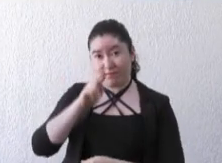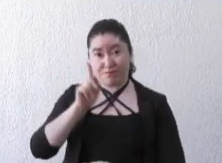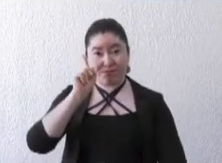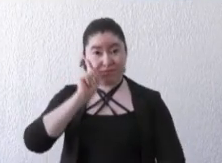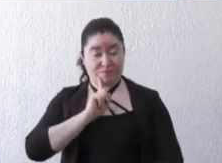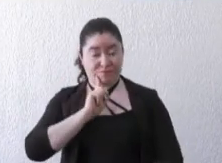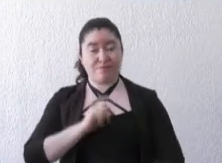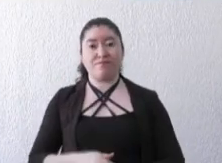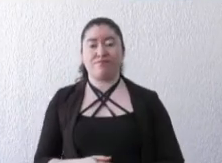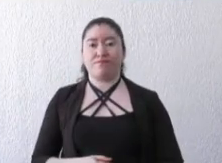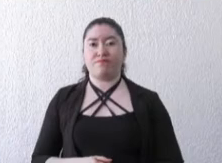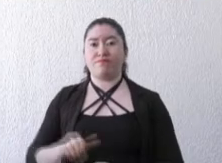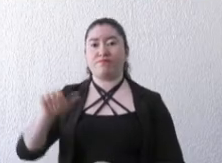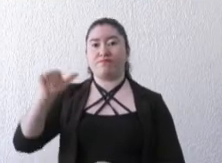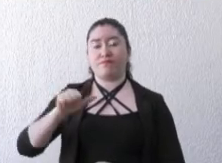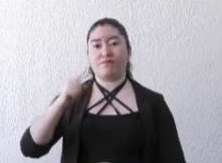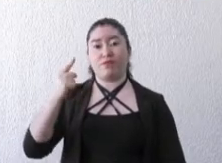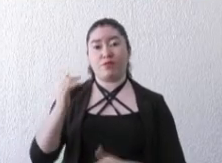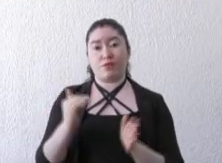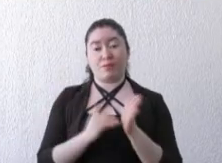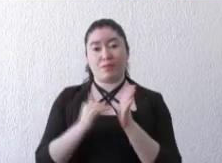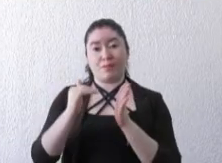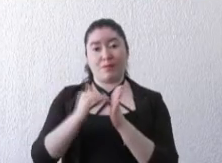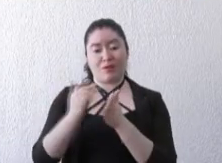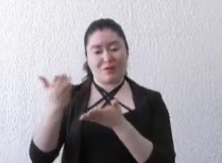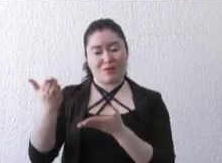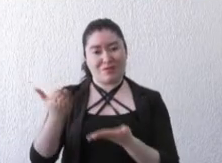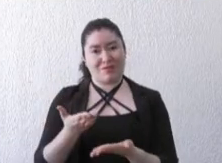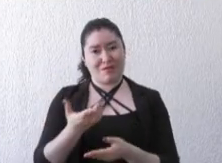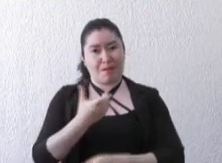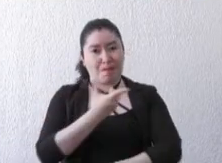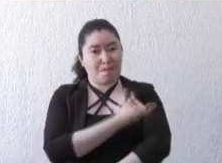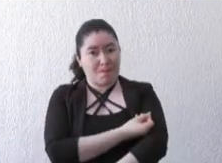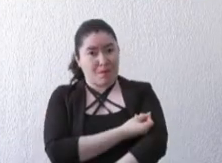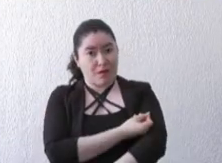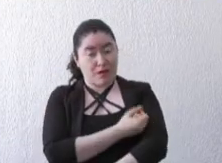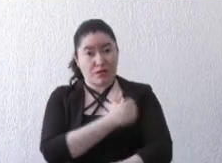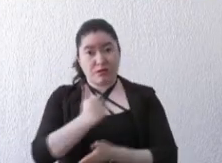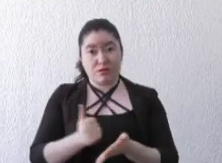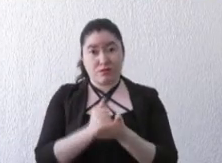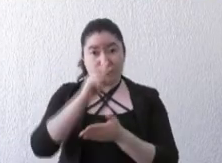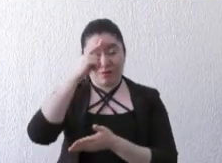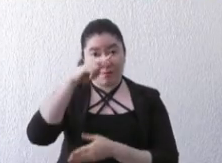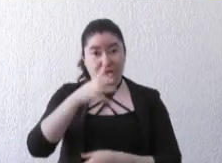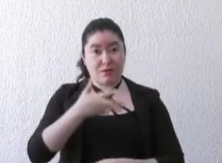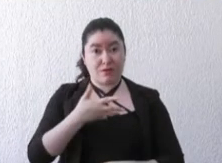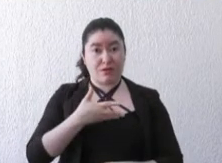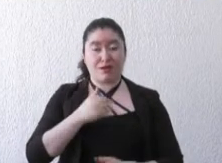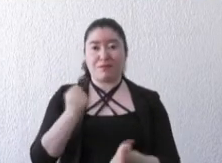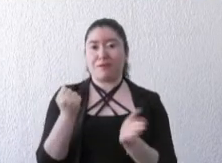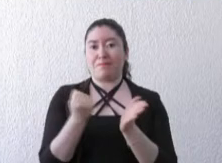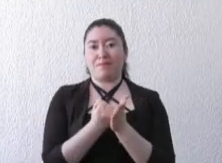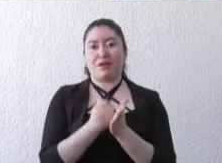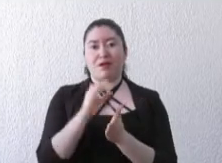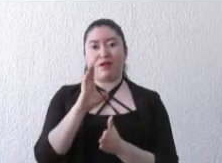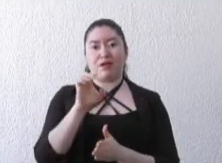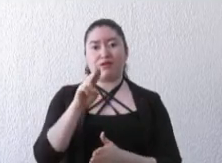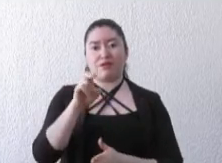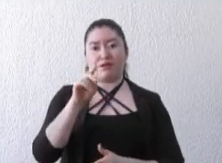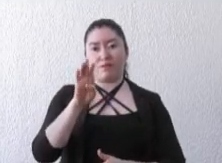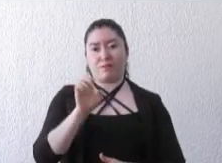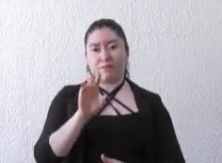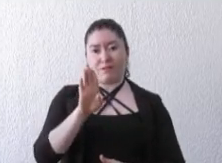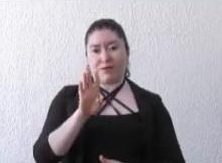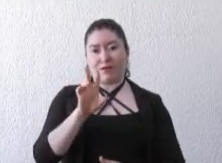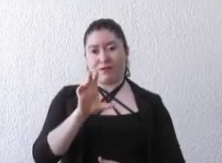Hoy llegan 1 millón de dosis de Sinovac a la Ciudad de México. ¿Le toca a Sinovac en las próximas etapas? Ya vamos a anunciar el